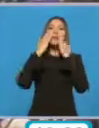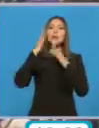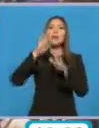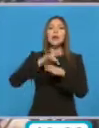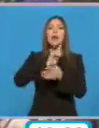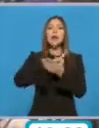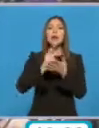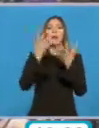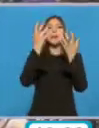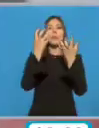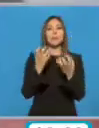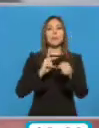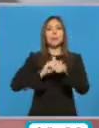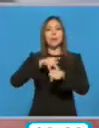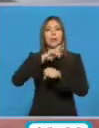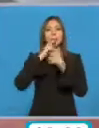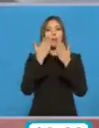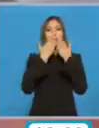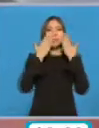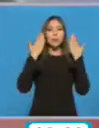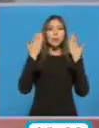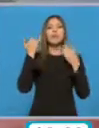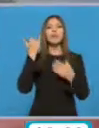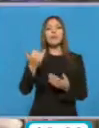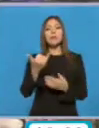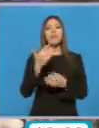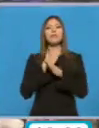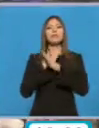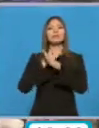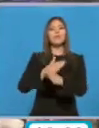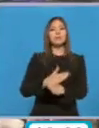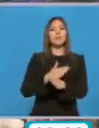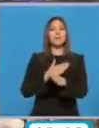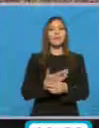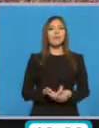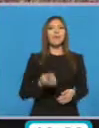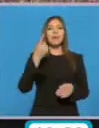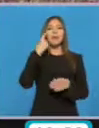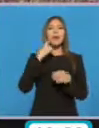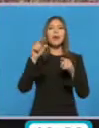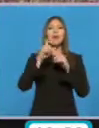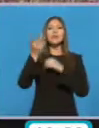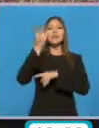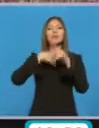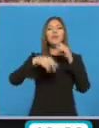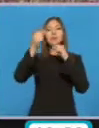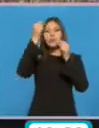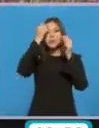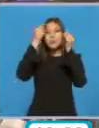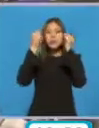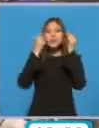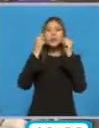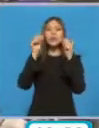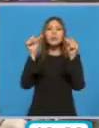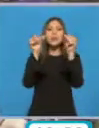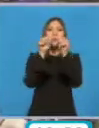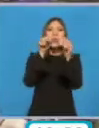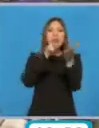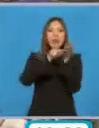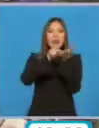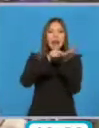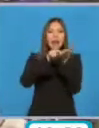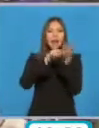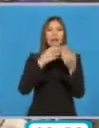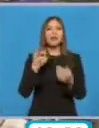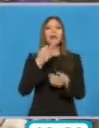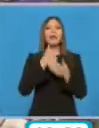hidratada y vamos a evitar esas imperfecciones en la piel, esos puntos negros. ¿Por qué? Porque